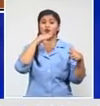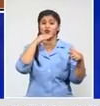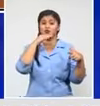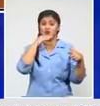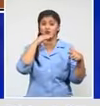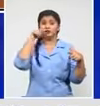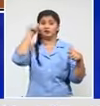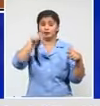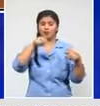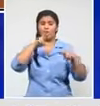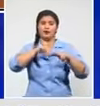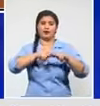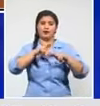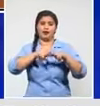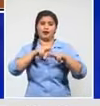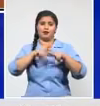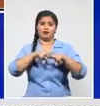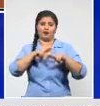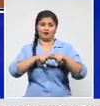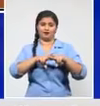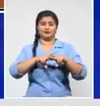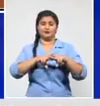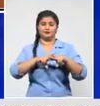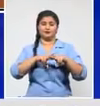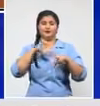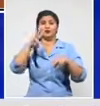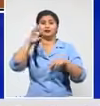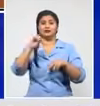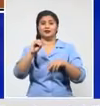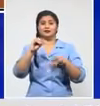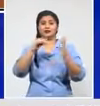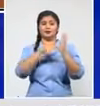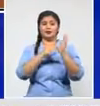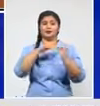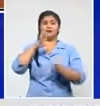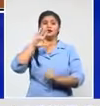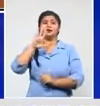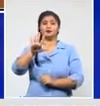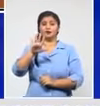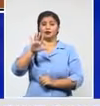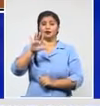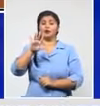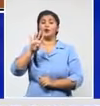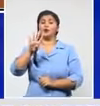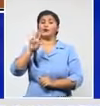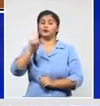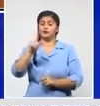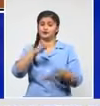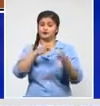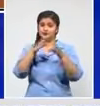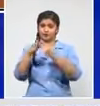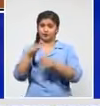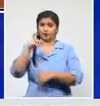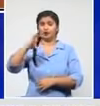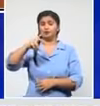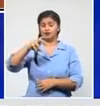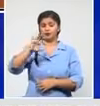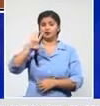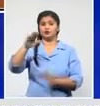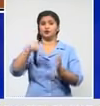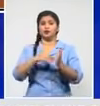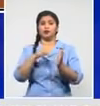Habana, que procesó 30.541, le sigue Pinar con